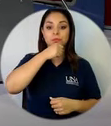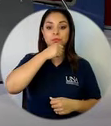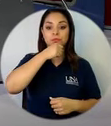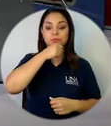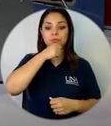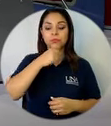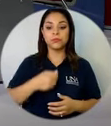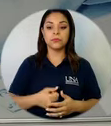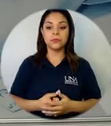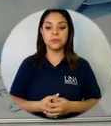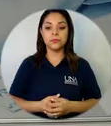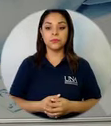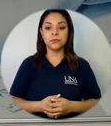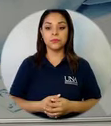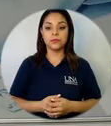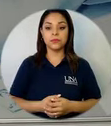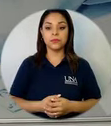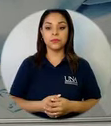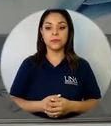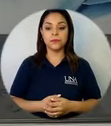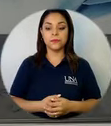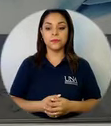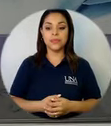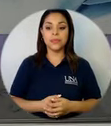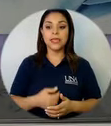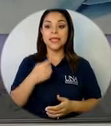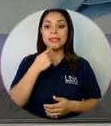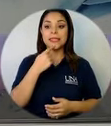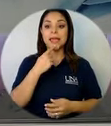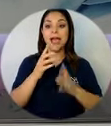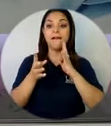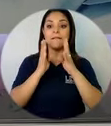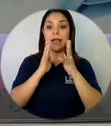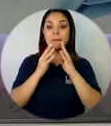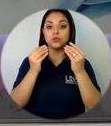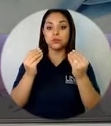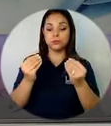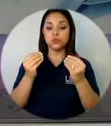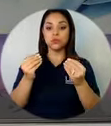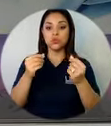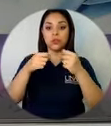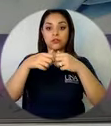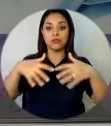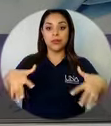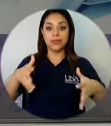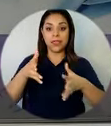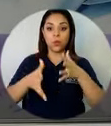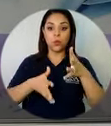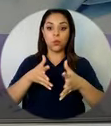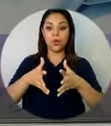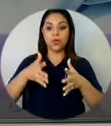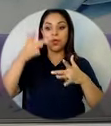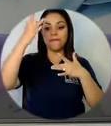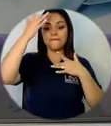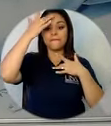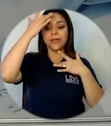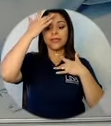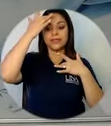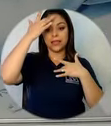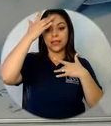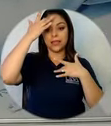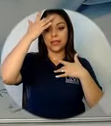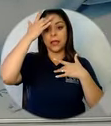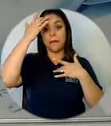que resolver. Sí, efectivamente hemos hablado mucho, por ejemplo, de las redes de cuidado infantil, pero creo que este país tiene que empezar a tener